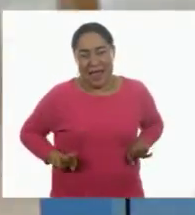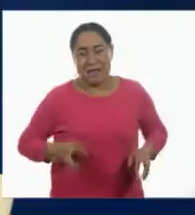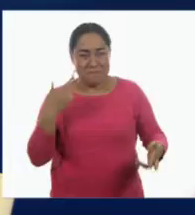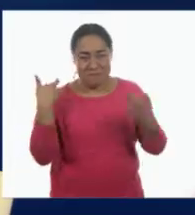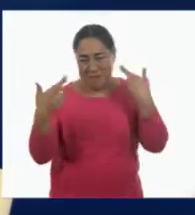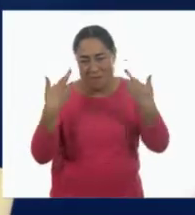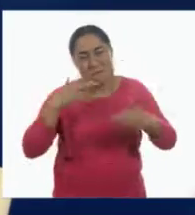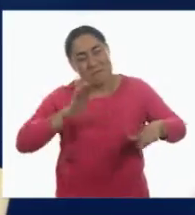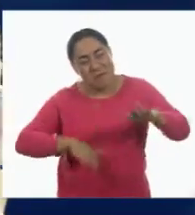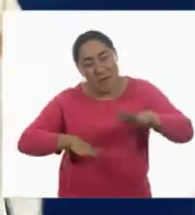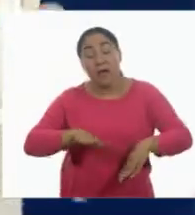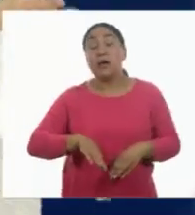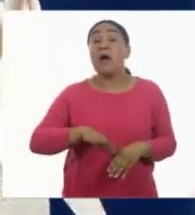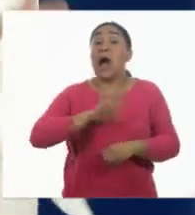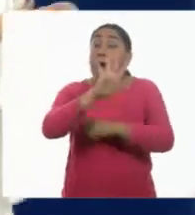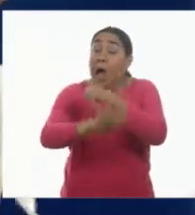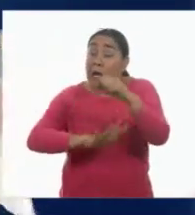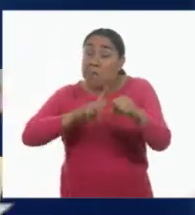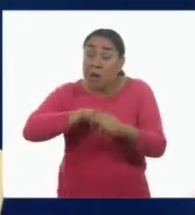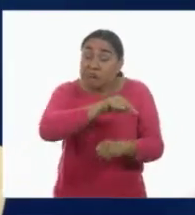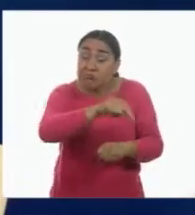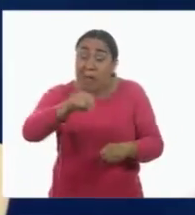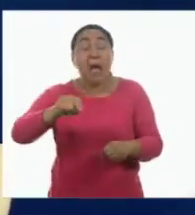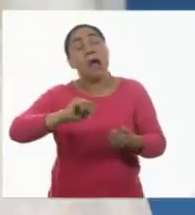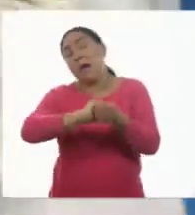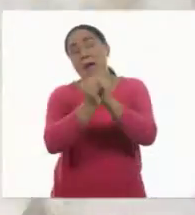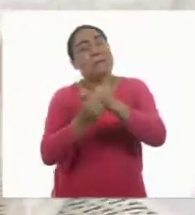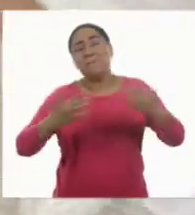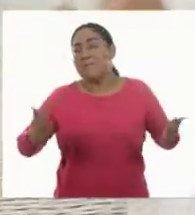Y todos bailaron, los animales.